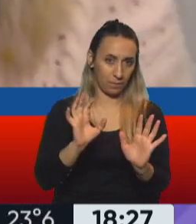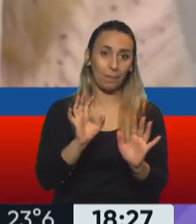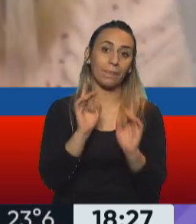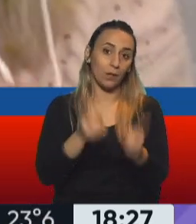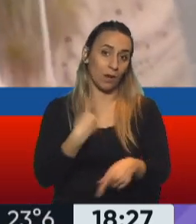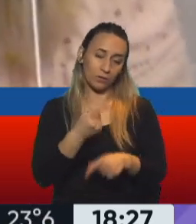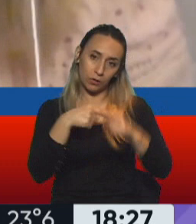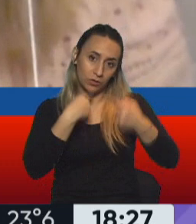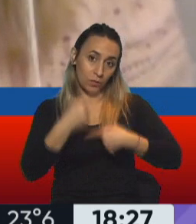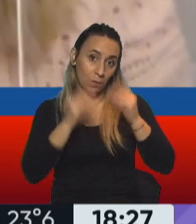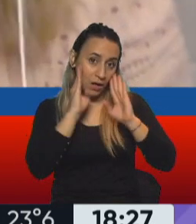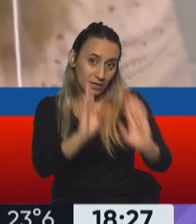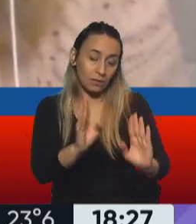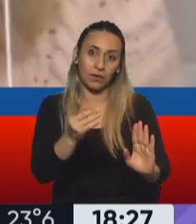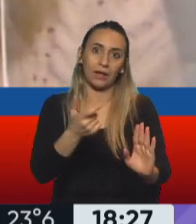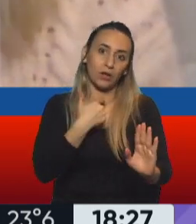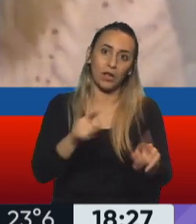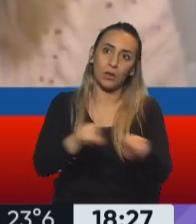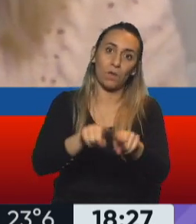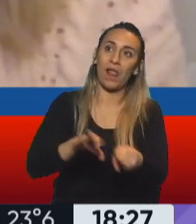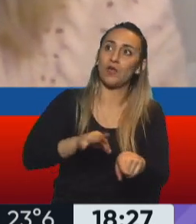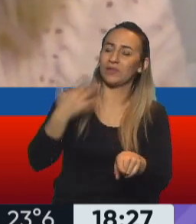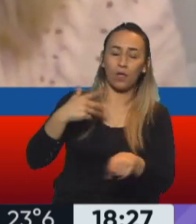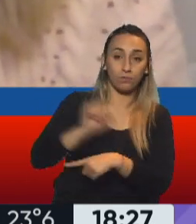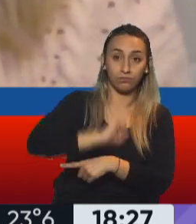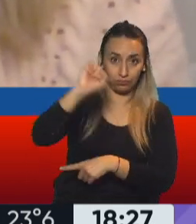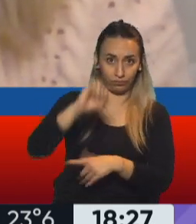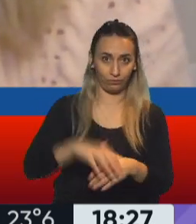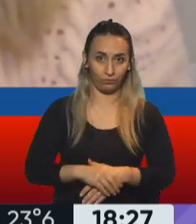a esto para que justamente no lleguemos a los niveles de brecha que se generaban el año pasado. Nazarena, muchas gracias.